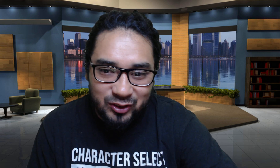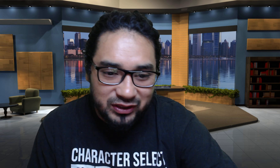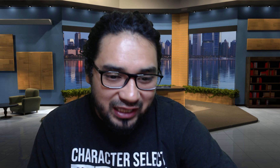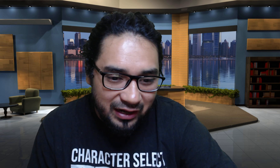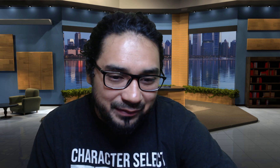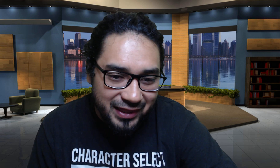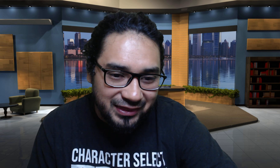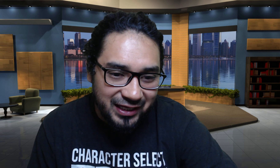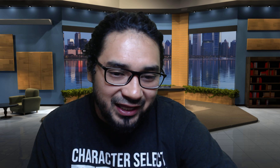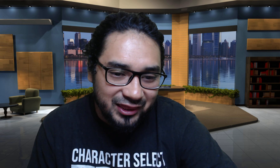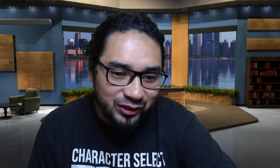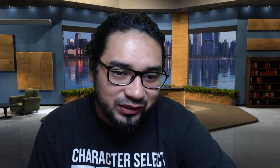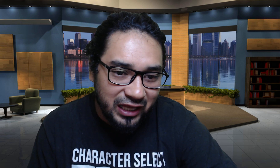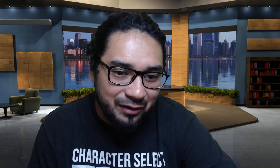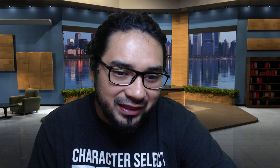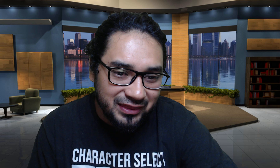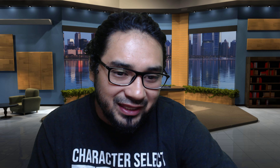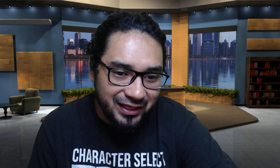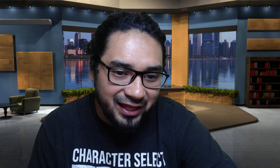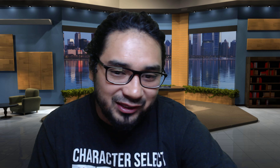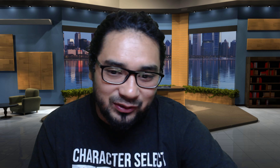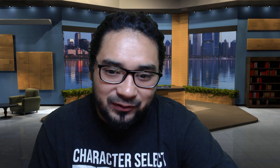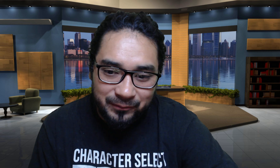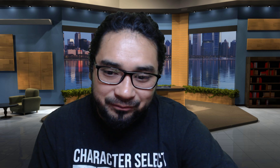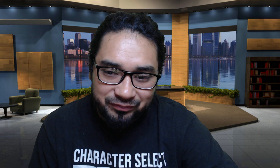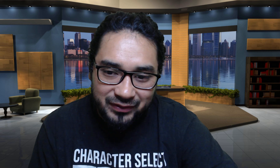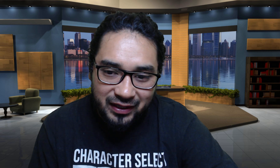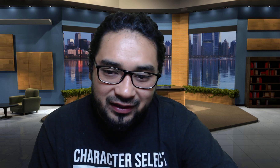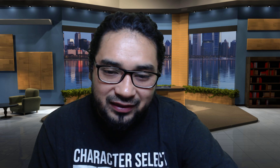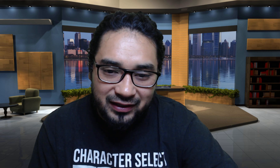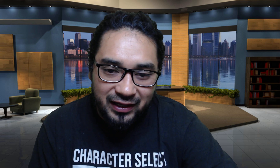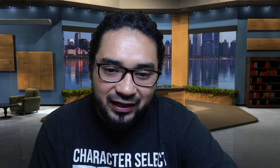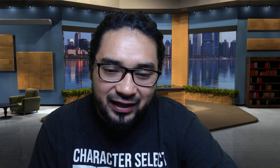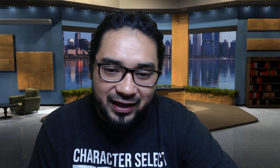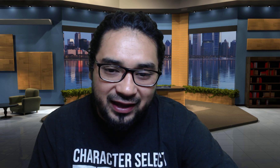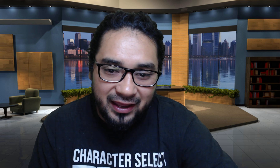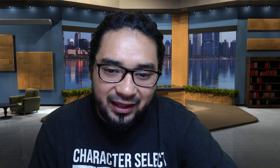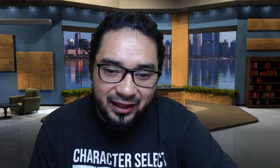totalmente totalmente directo de